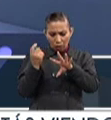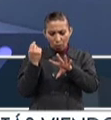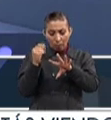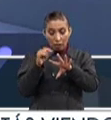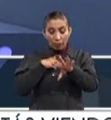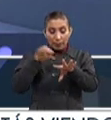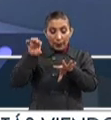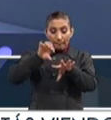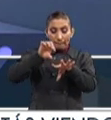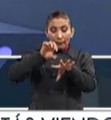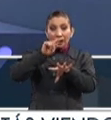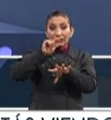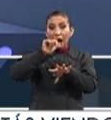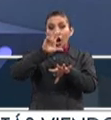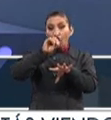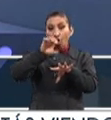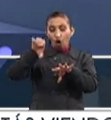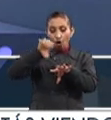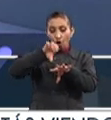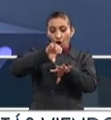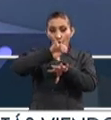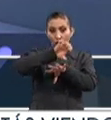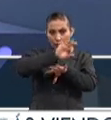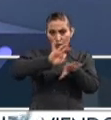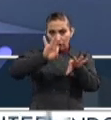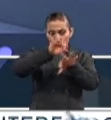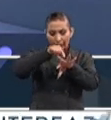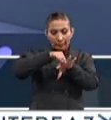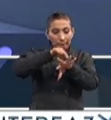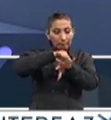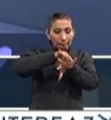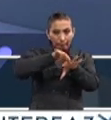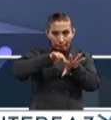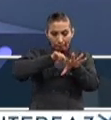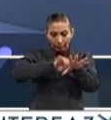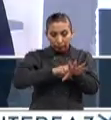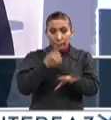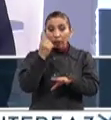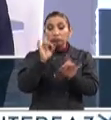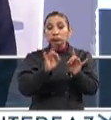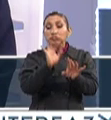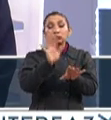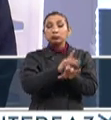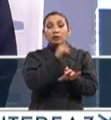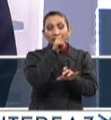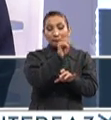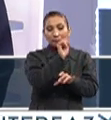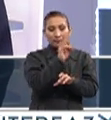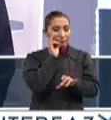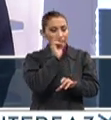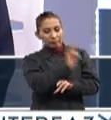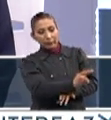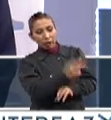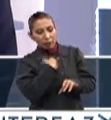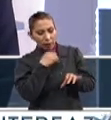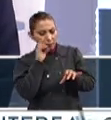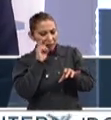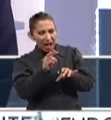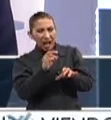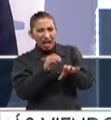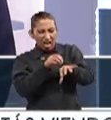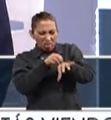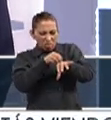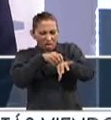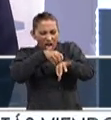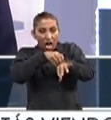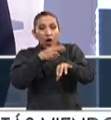debe aplicar un poquito de talco. Eso es muy, muy importante. Una de las causas principales de aparición de